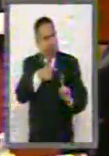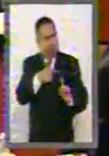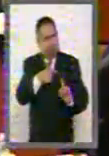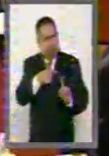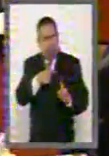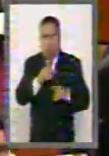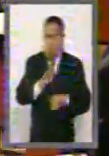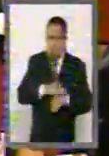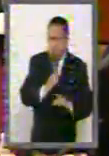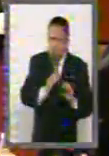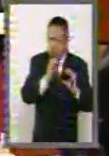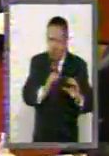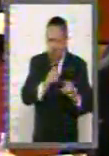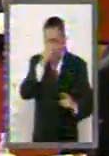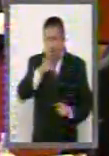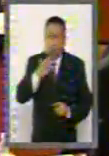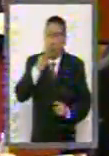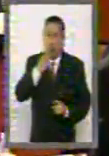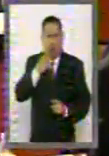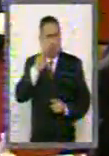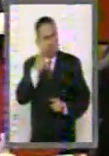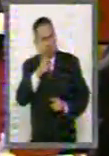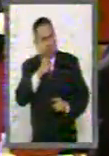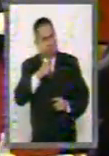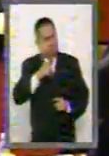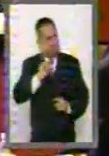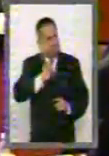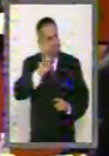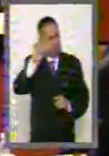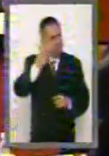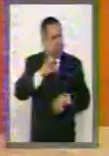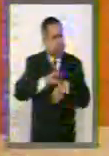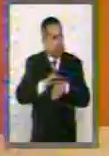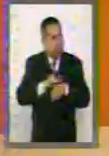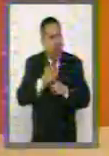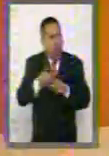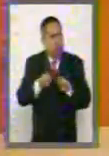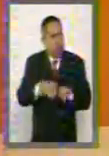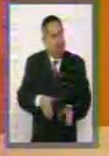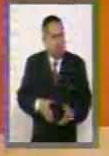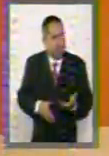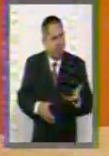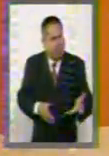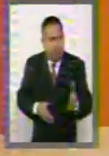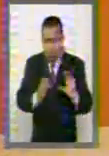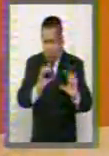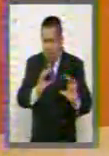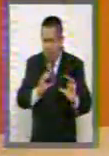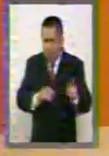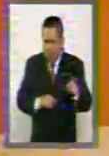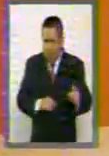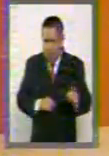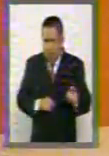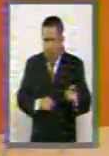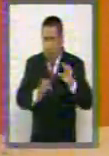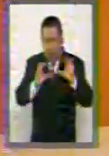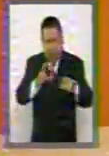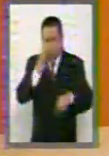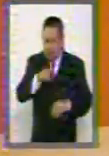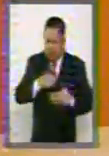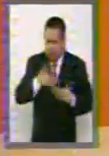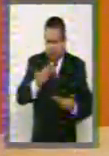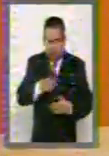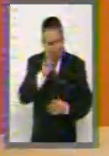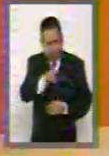tengan cuidado para qué están usando el prestigio que durante años han ganado. Tengan cuidado, de verdad se los